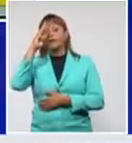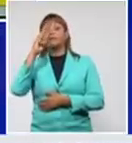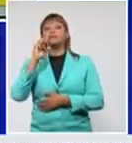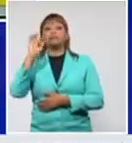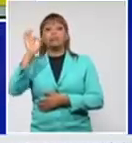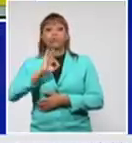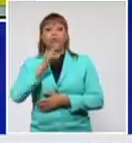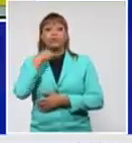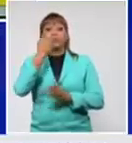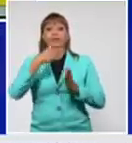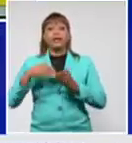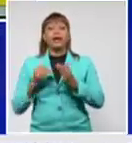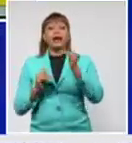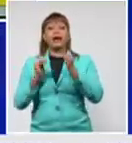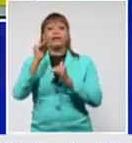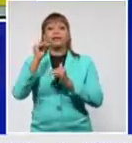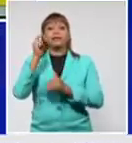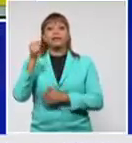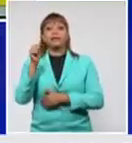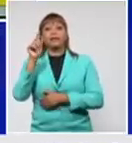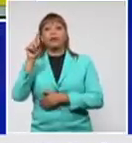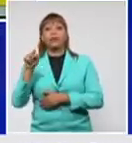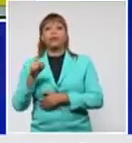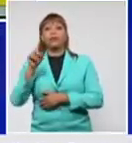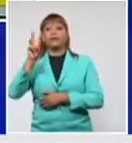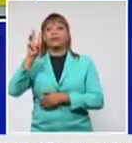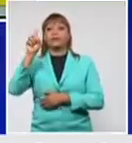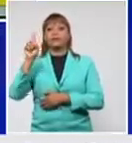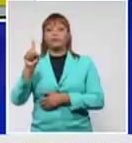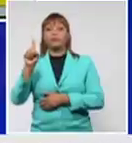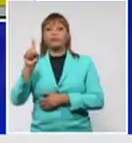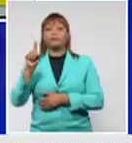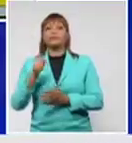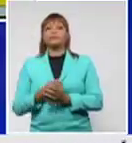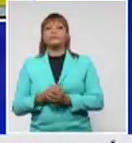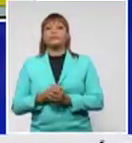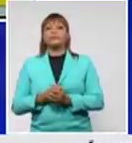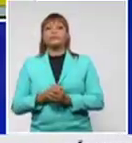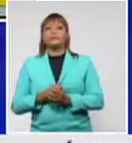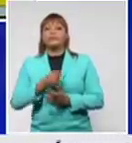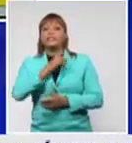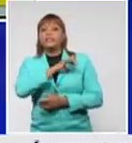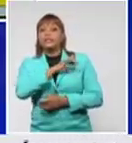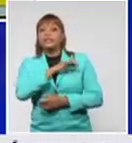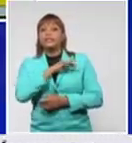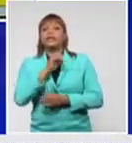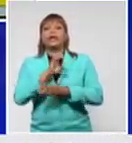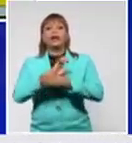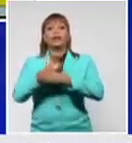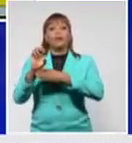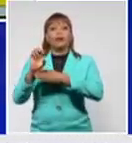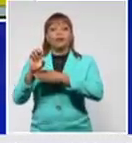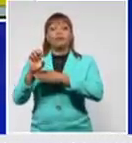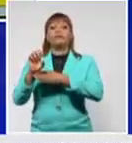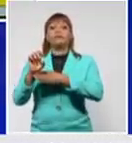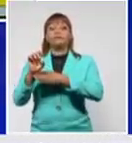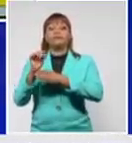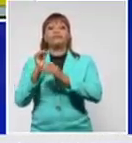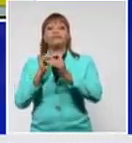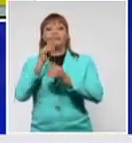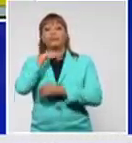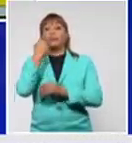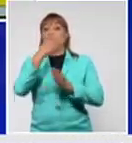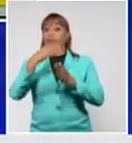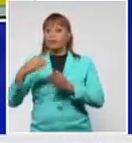alta, 10,31, Chile, Ecuador también con una letalidad alta,